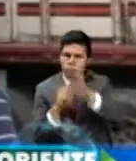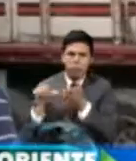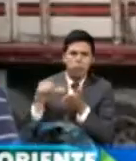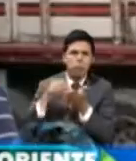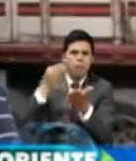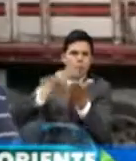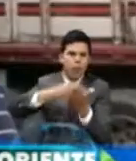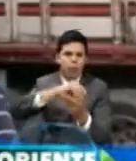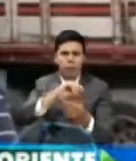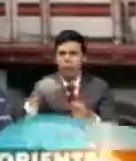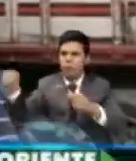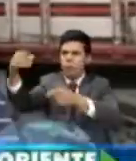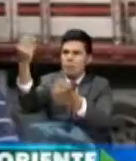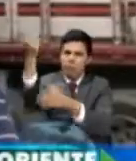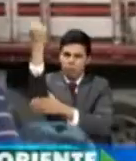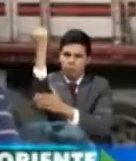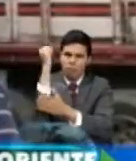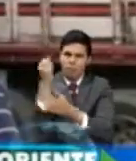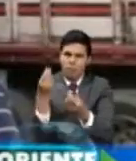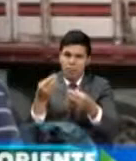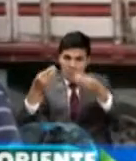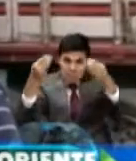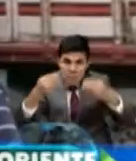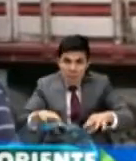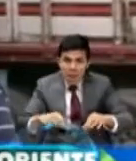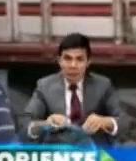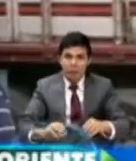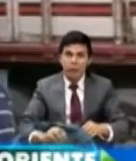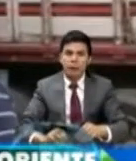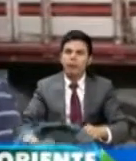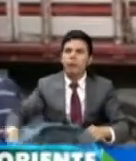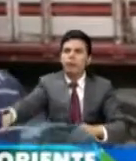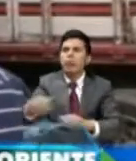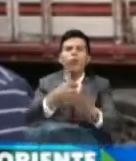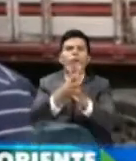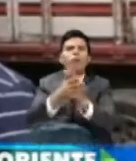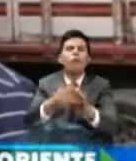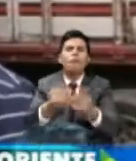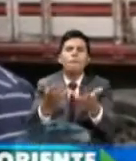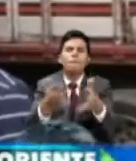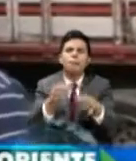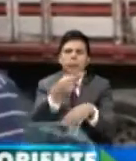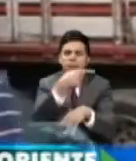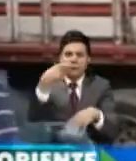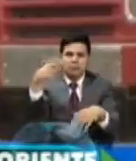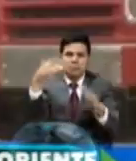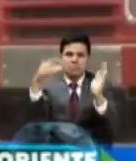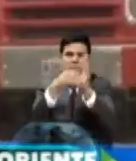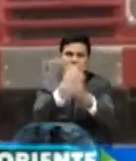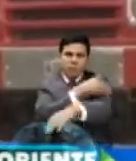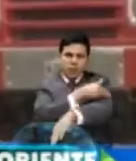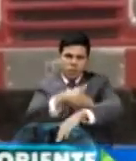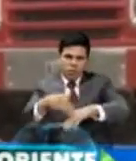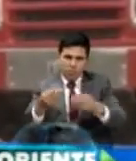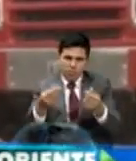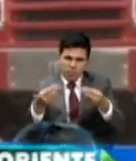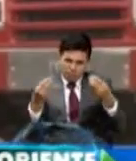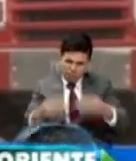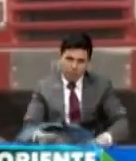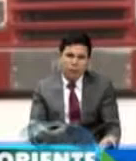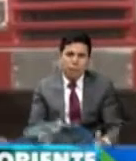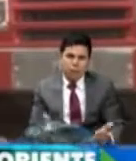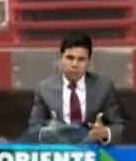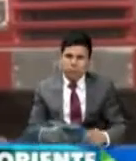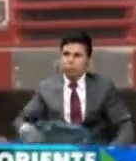Las pérdidas que ellos aducen ahora se aproximan a los 100.000 millones de pesos. Entonces